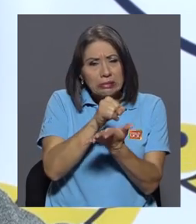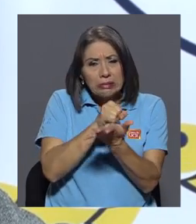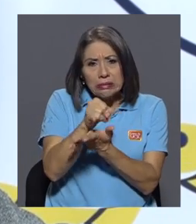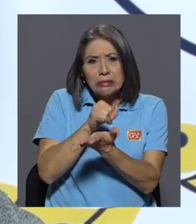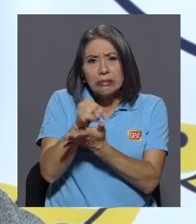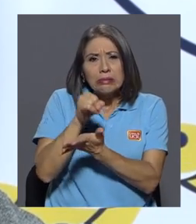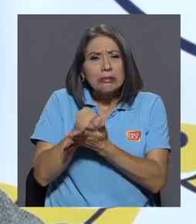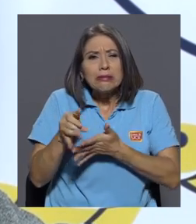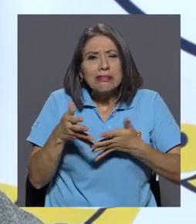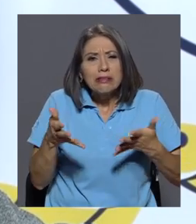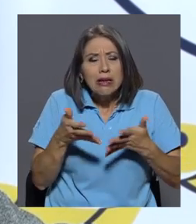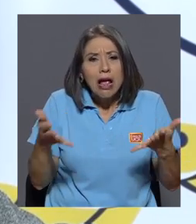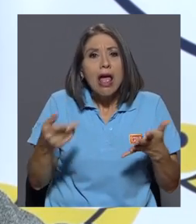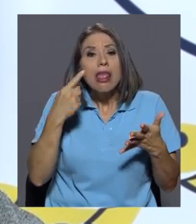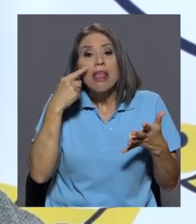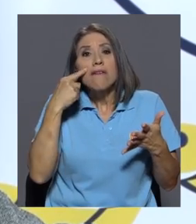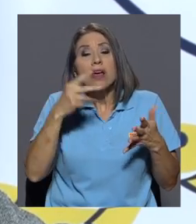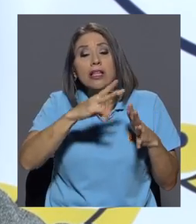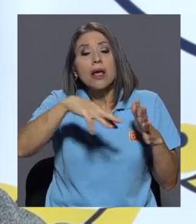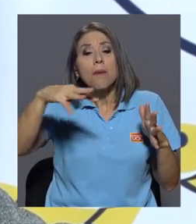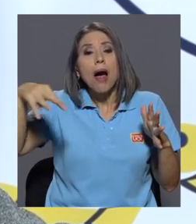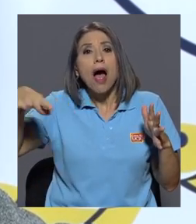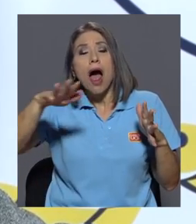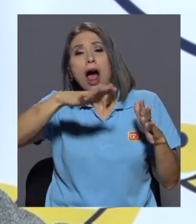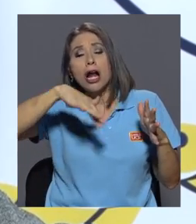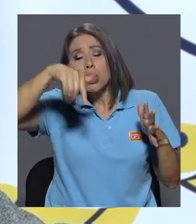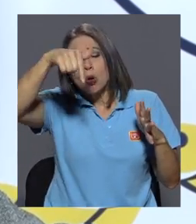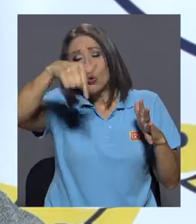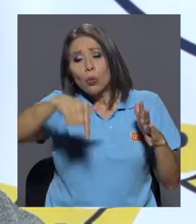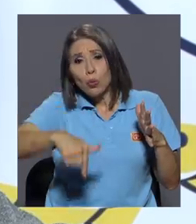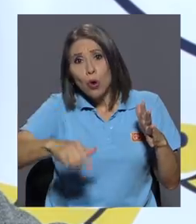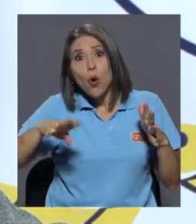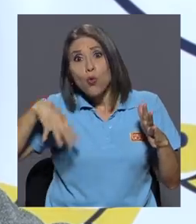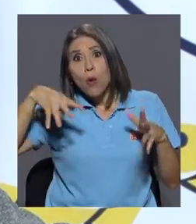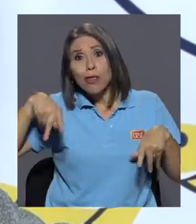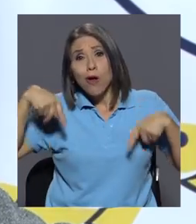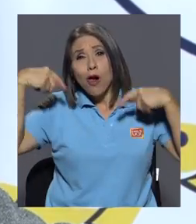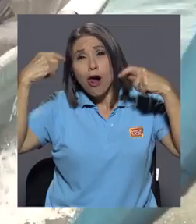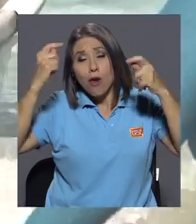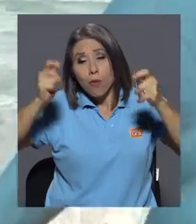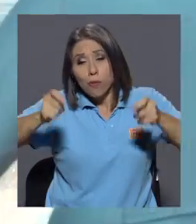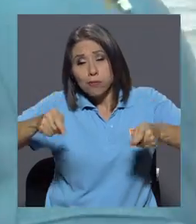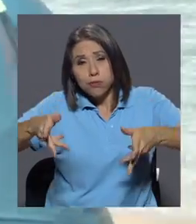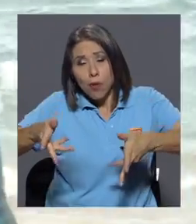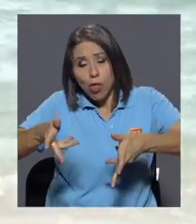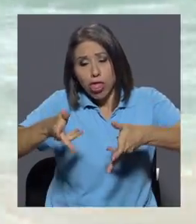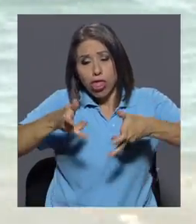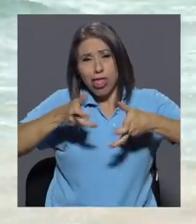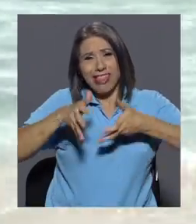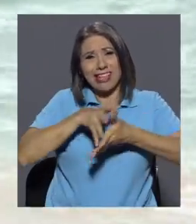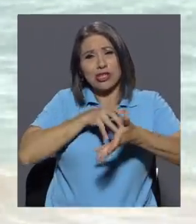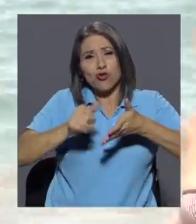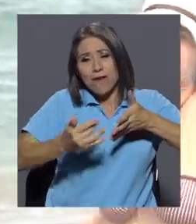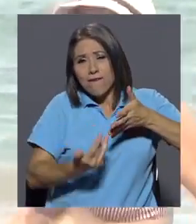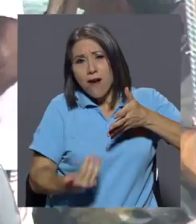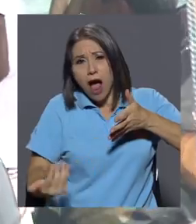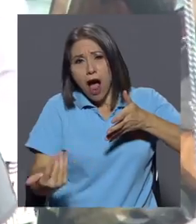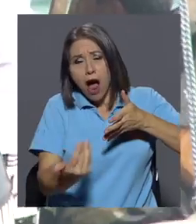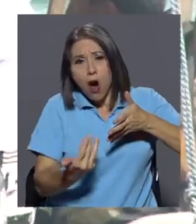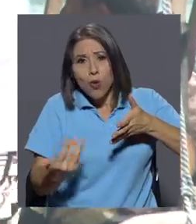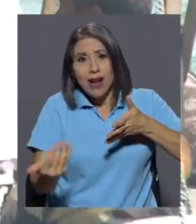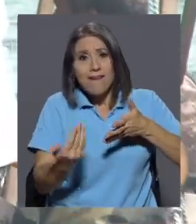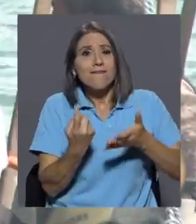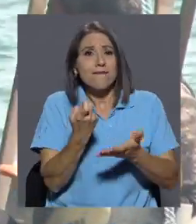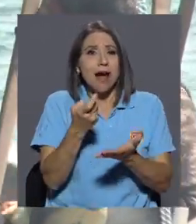la reducción de la fauna acompañante. Sin embargo, faltan estudios básicos. Por otra parte,